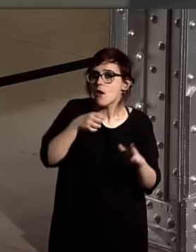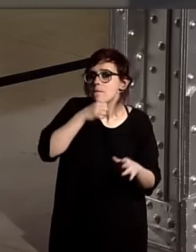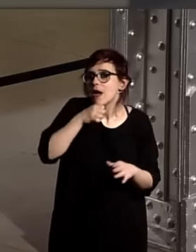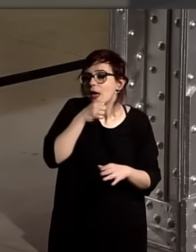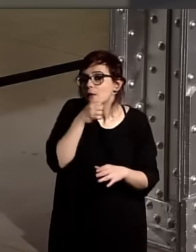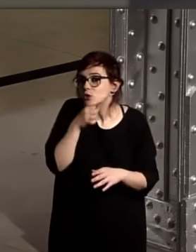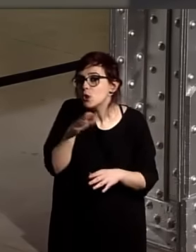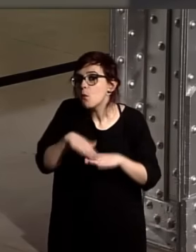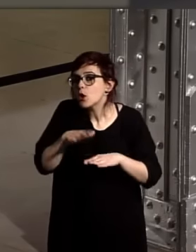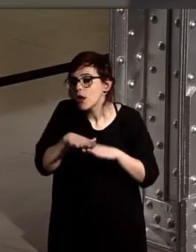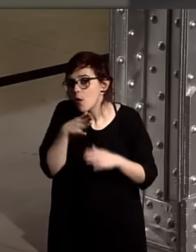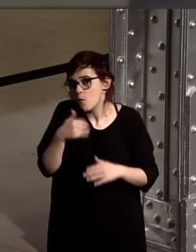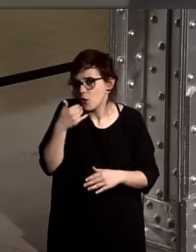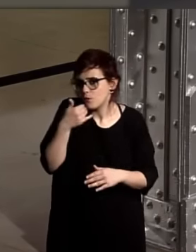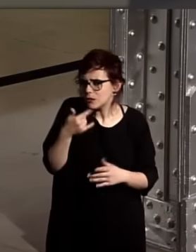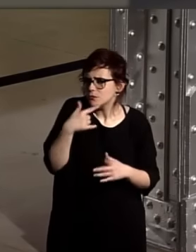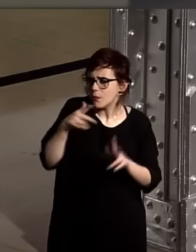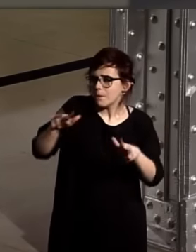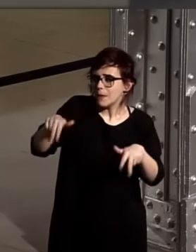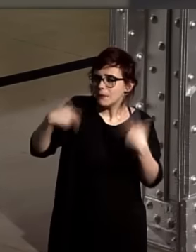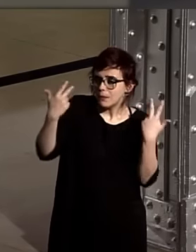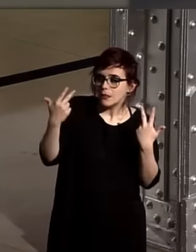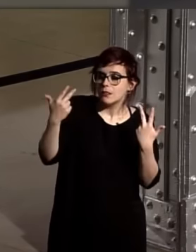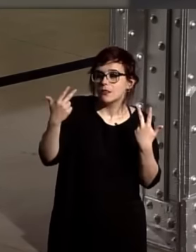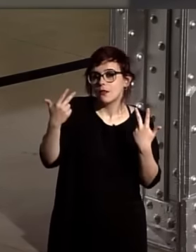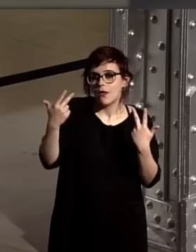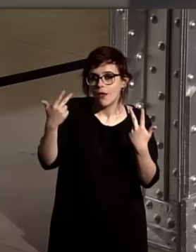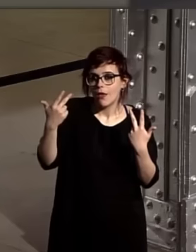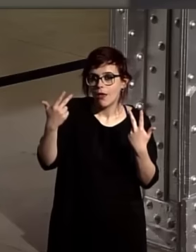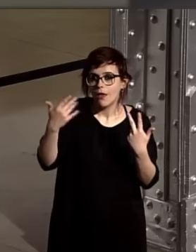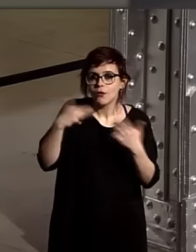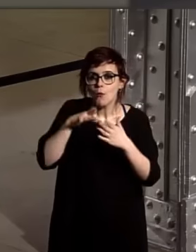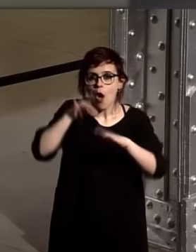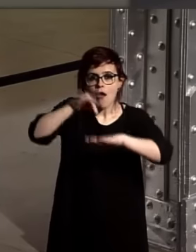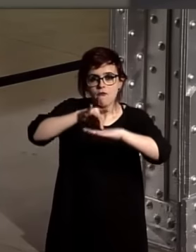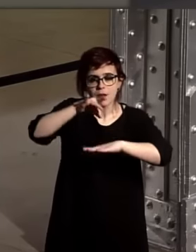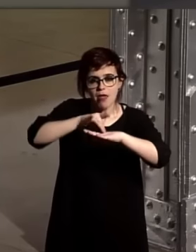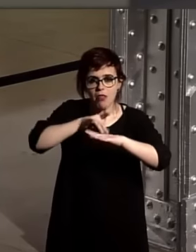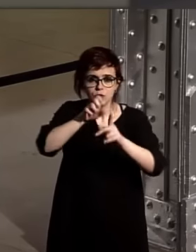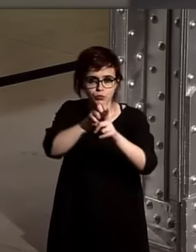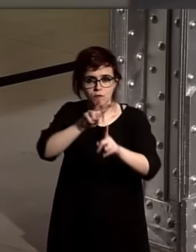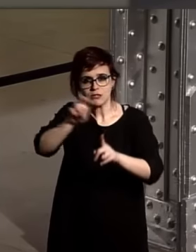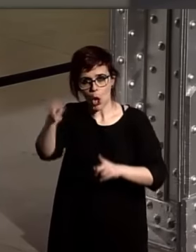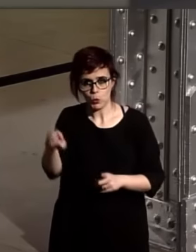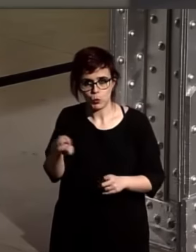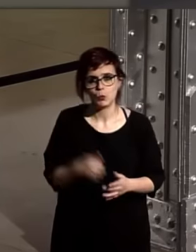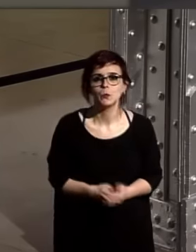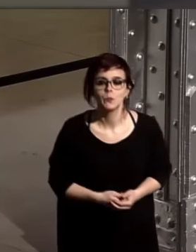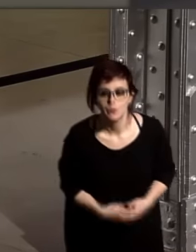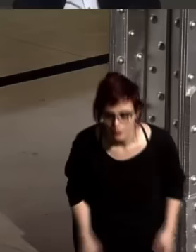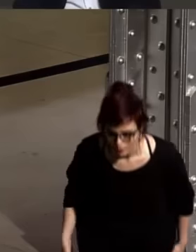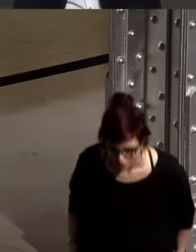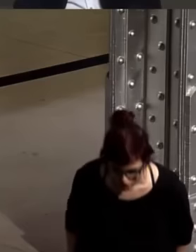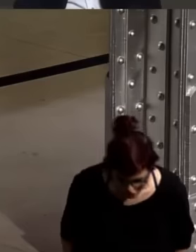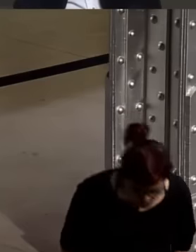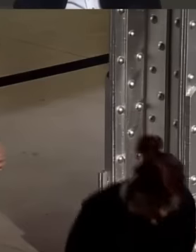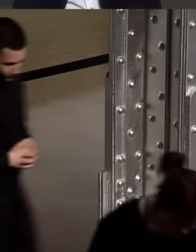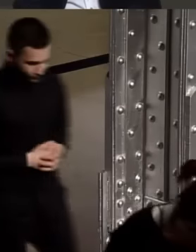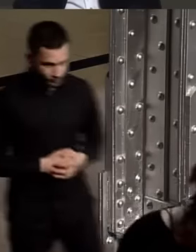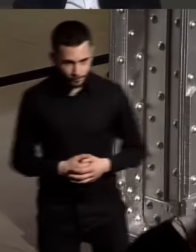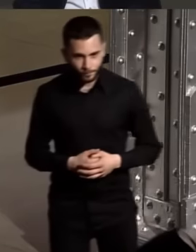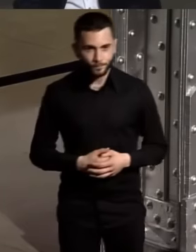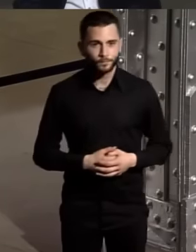sabemos una una parte por lo menos y esto nos está permitiendo pues abordar las enfermedades desde otro punto de vista eh vosotros